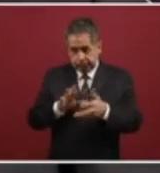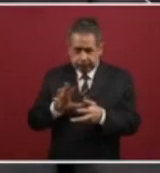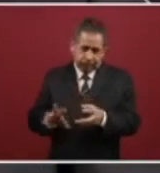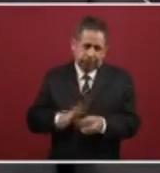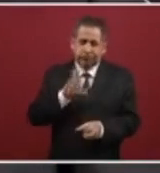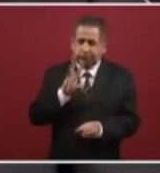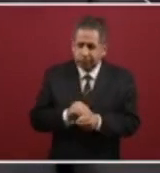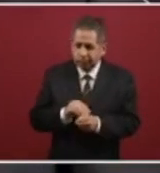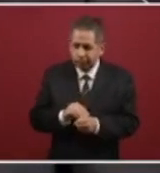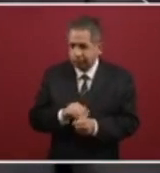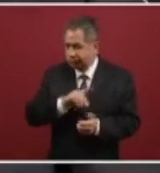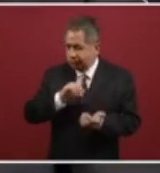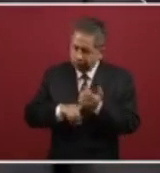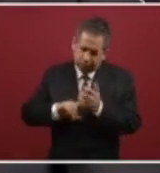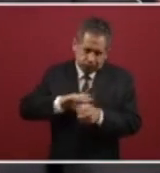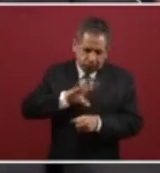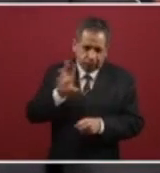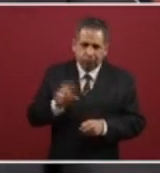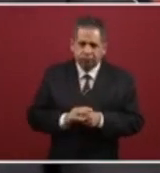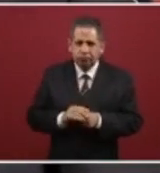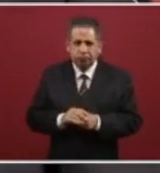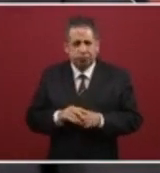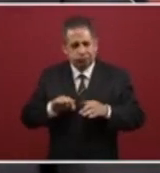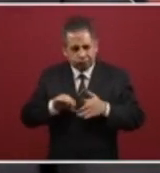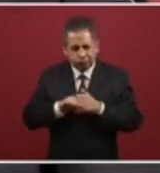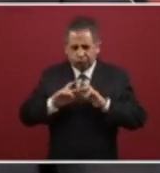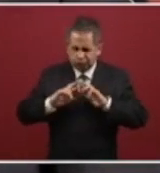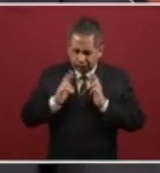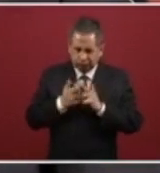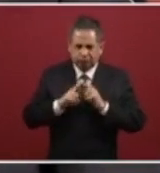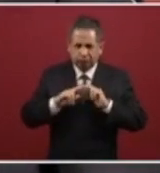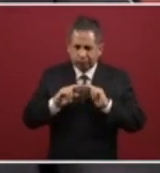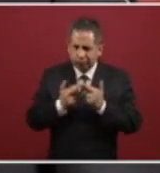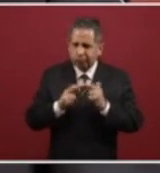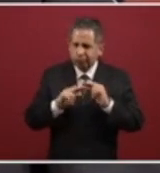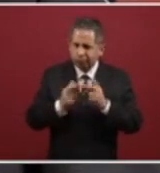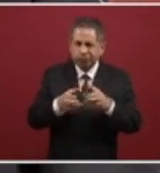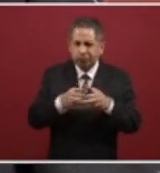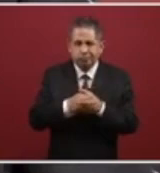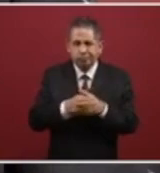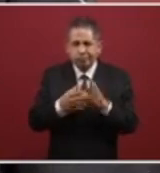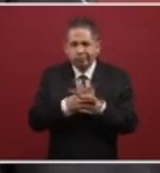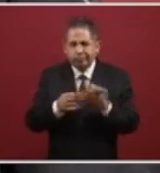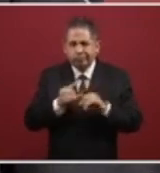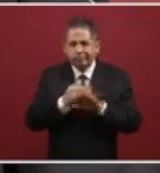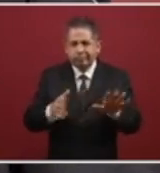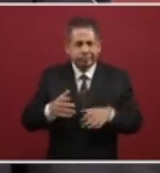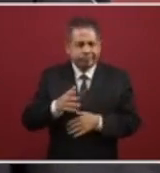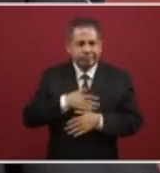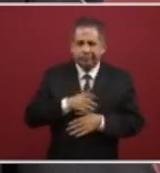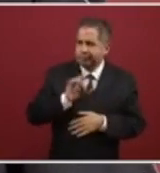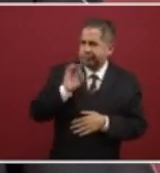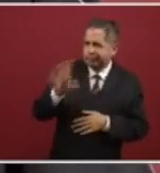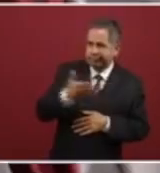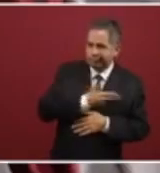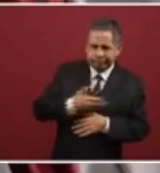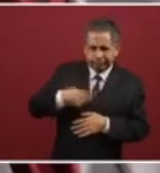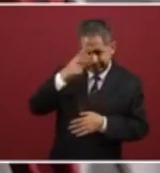que se habló. Ahora sí que reunión por reunión, es hasta un informe. Es simplemente el informe que yo le rendí al presidente de la